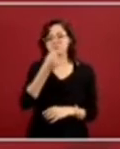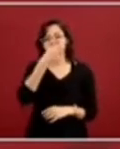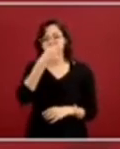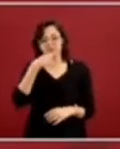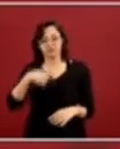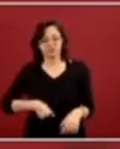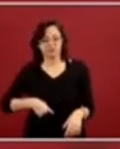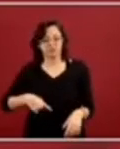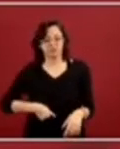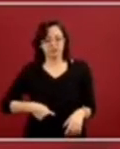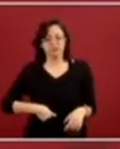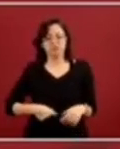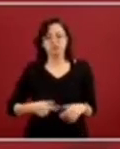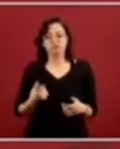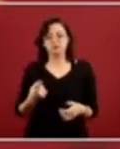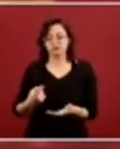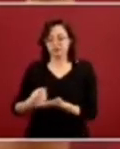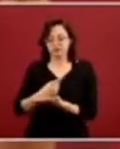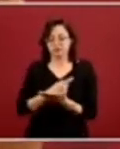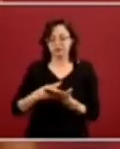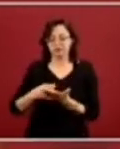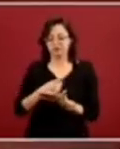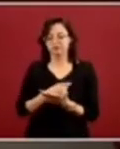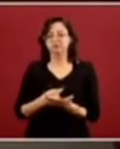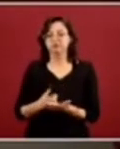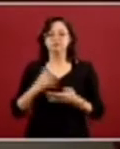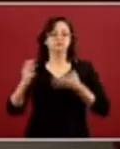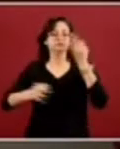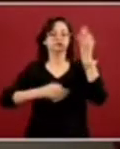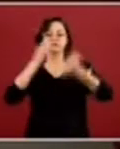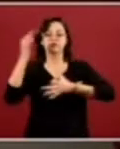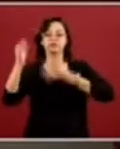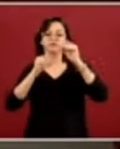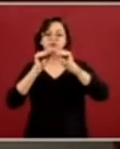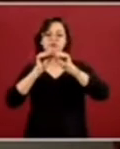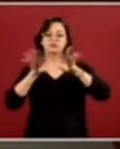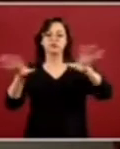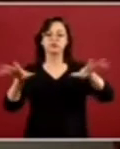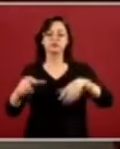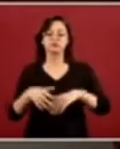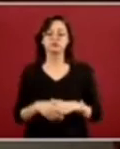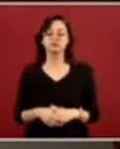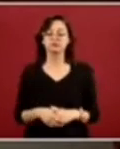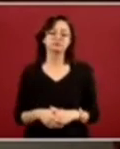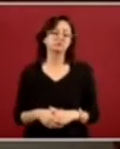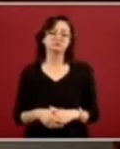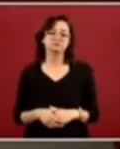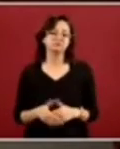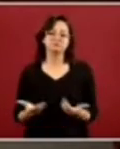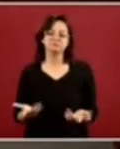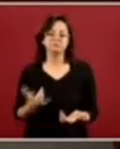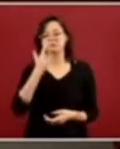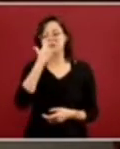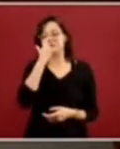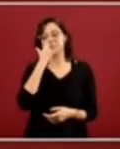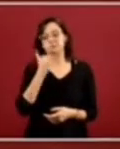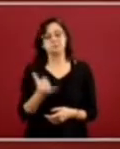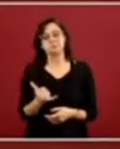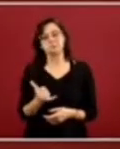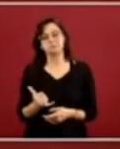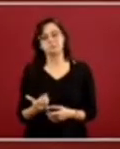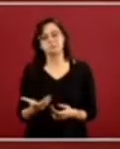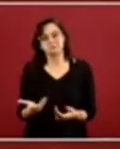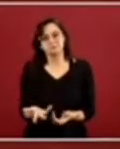llama ivermectina y hay una gran escalada noticiosa de un fenómeno que científicamente es muy precario todavía, es una